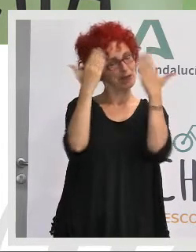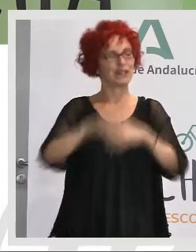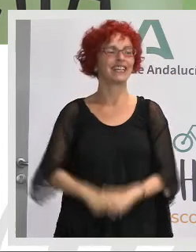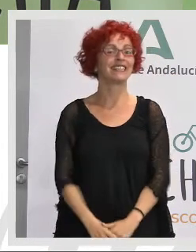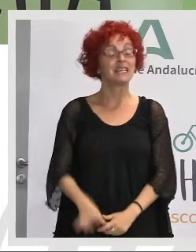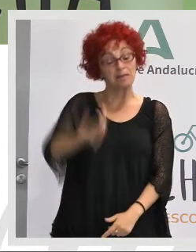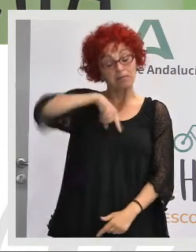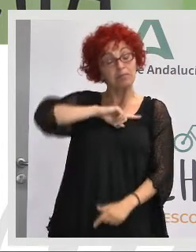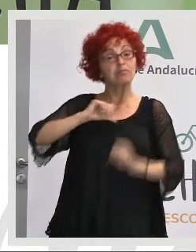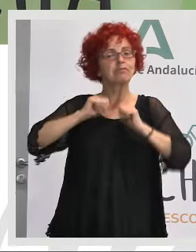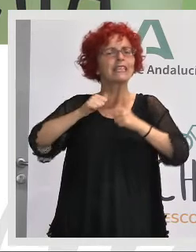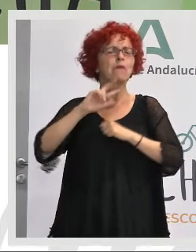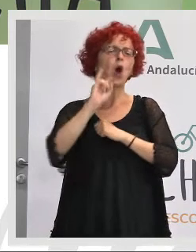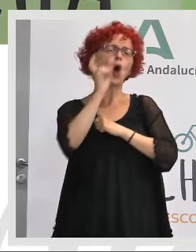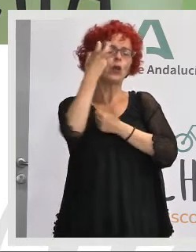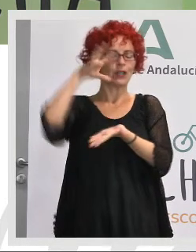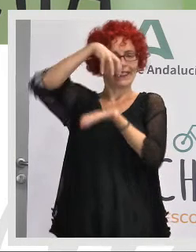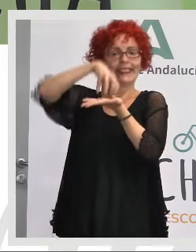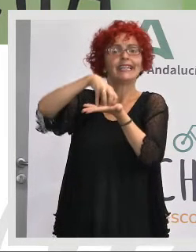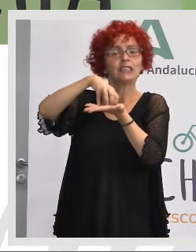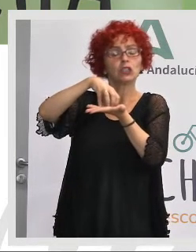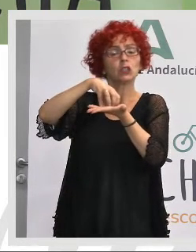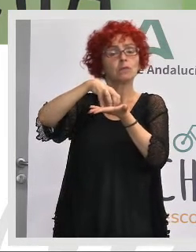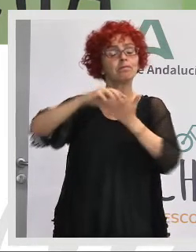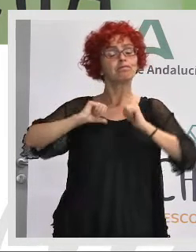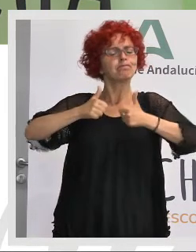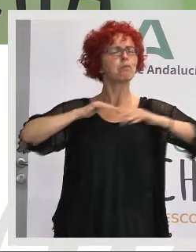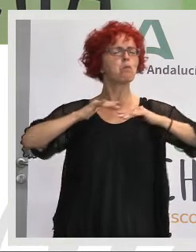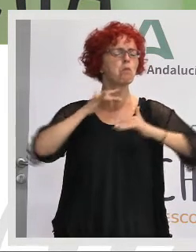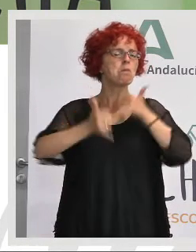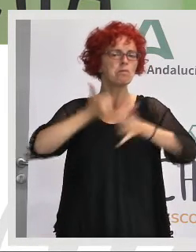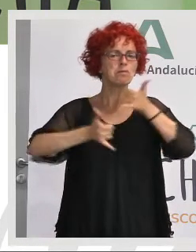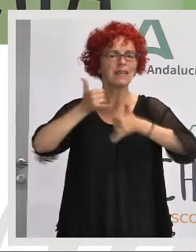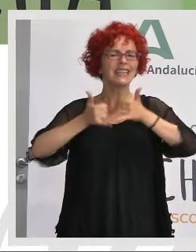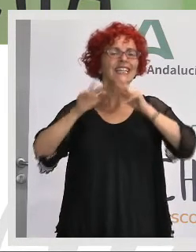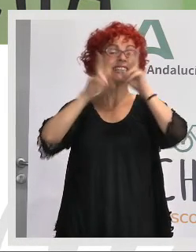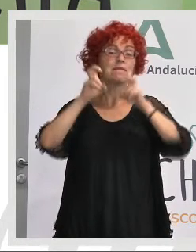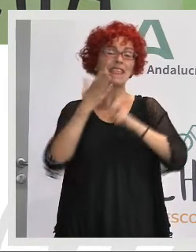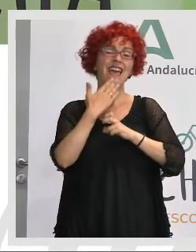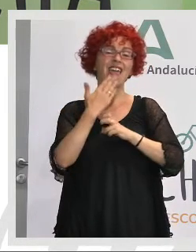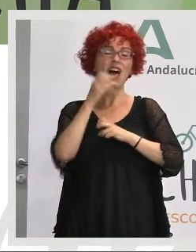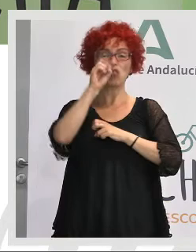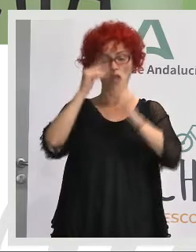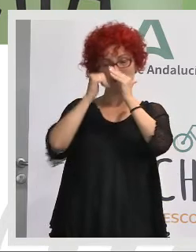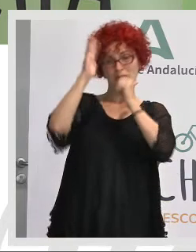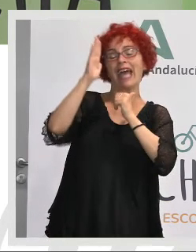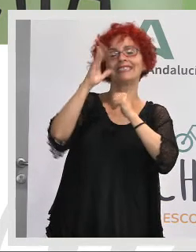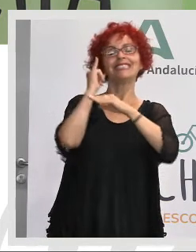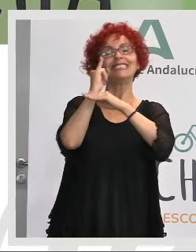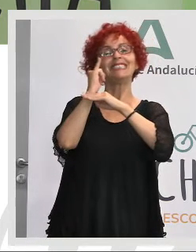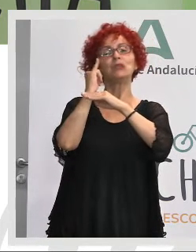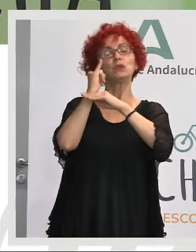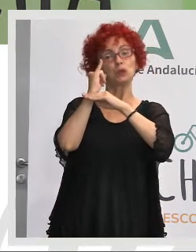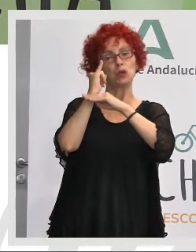Vámonos a otro centro. Premio Ponte en Marcha en la categoría de más de 12 años para el Instituto de Educación